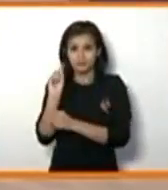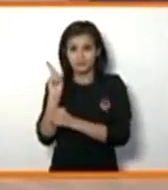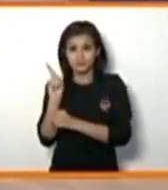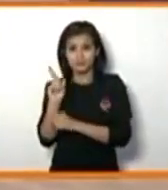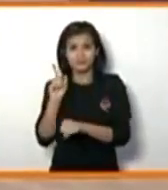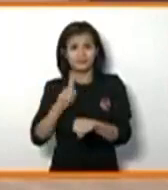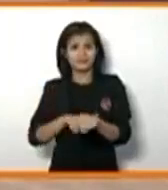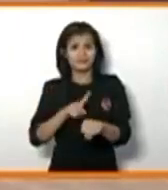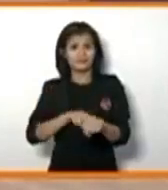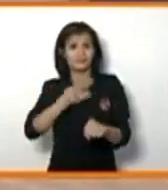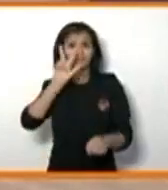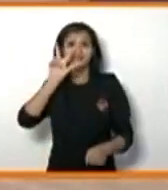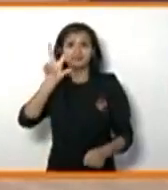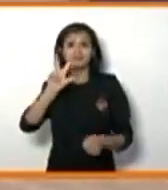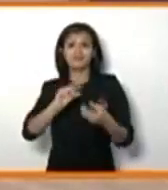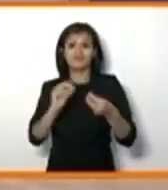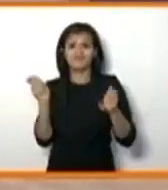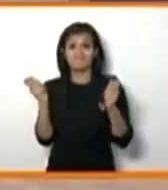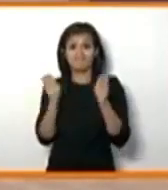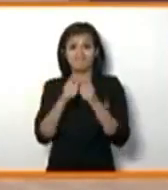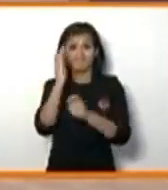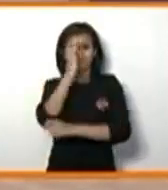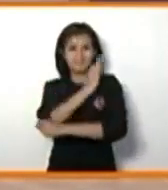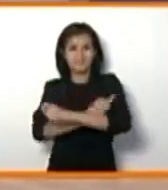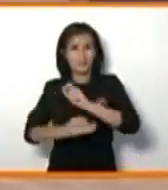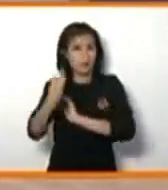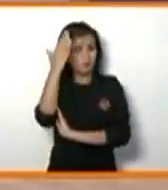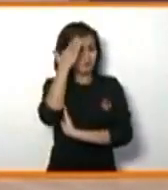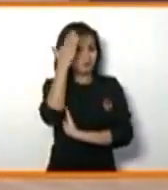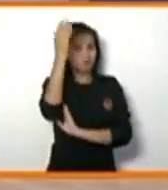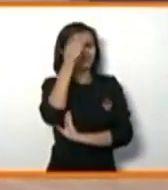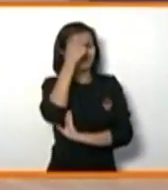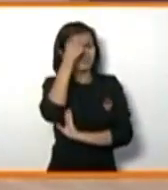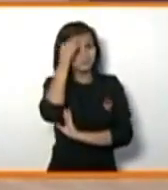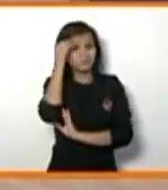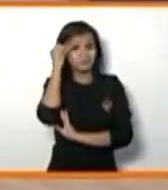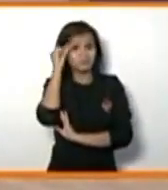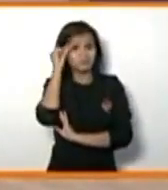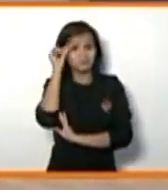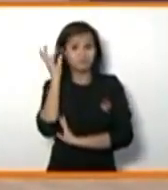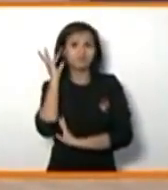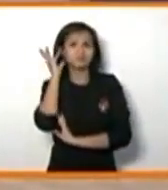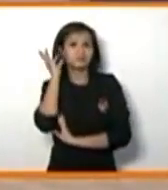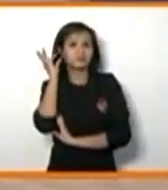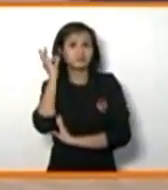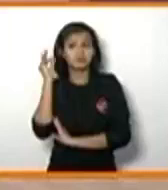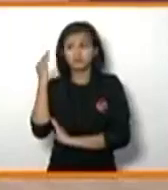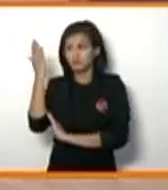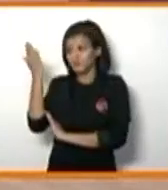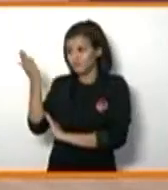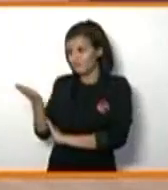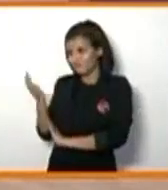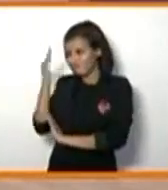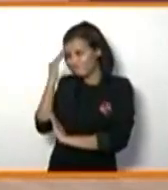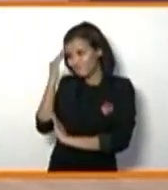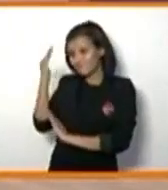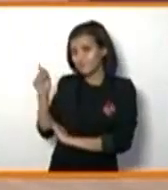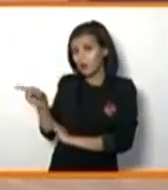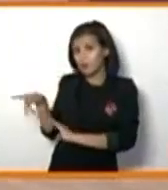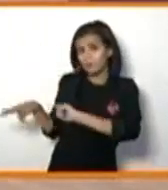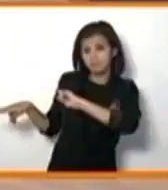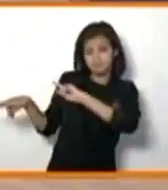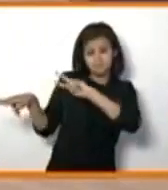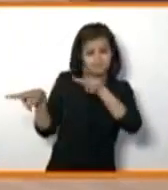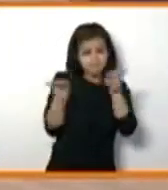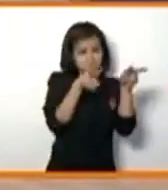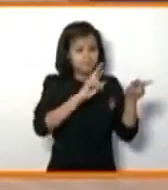el reloj ya marca las 3 en punto de la tarde. Te saluda cordialmente su Helen Clemente en compañía de nuestra auditora, quien está para certificar cada